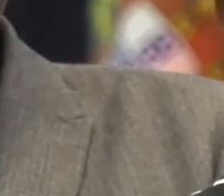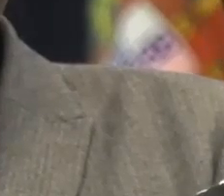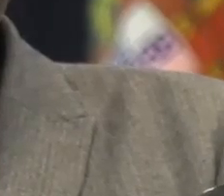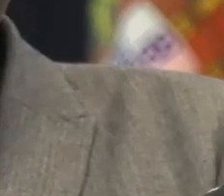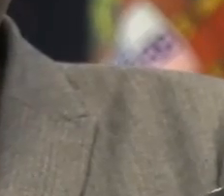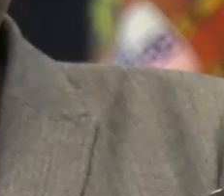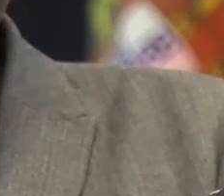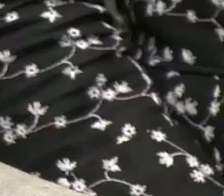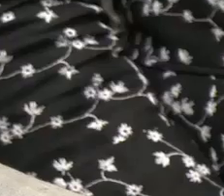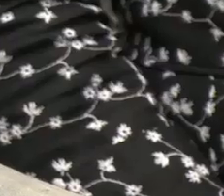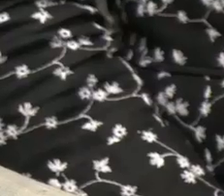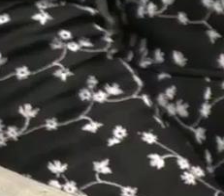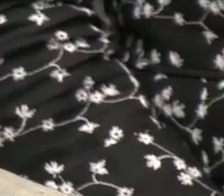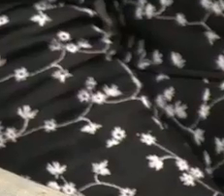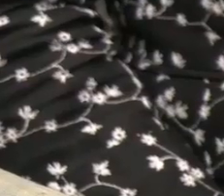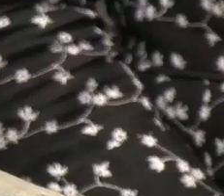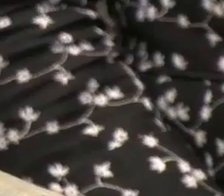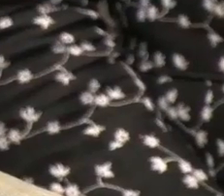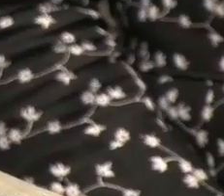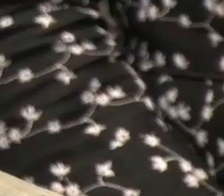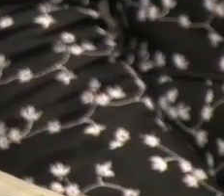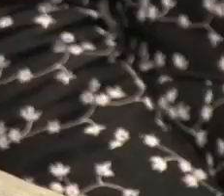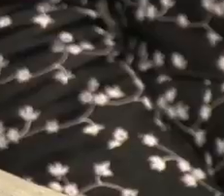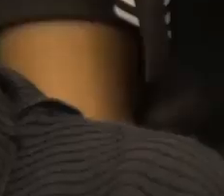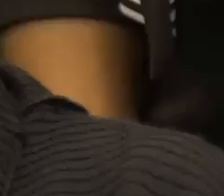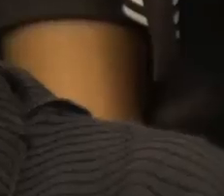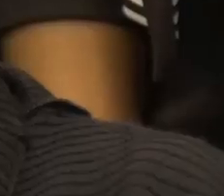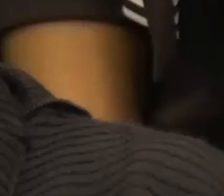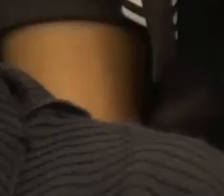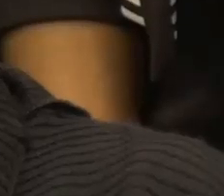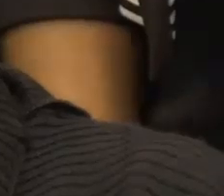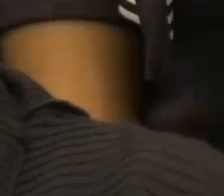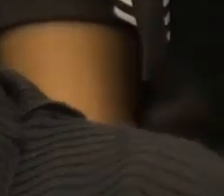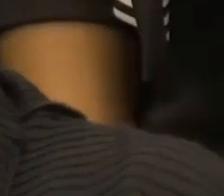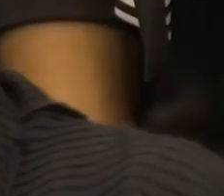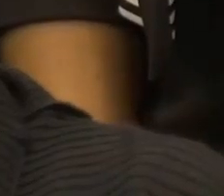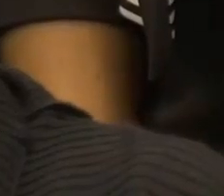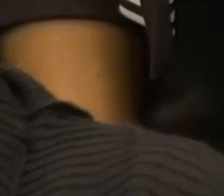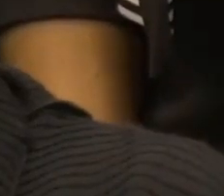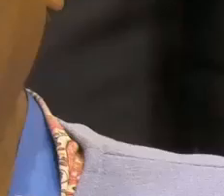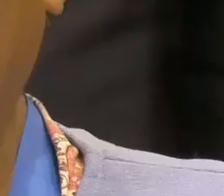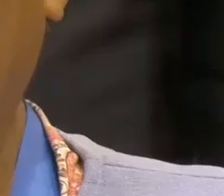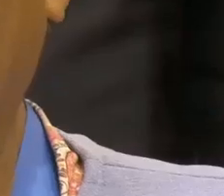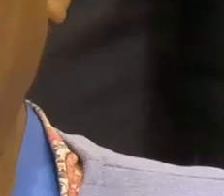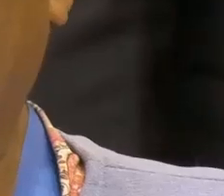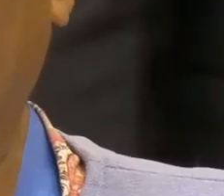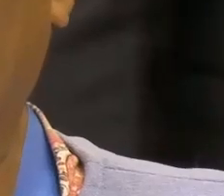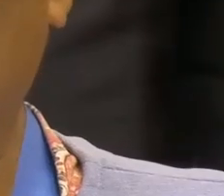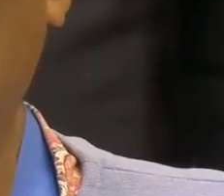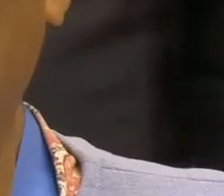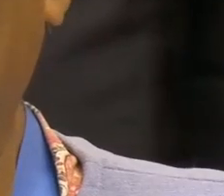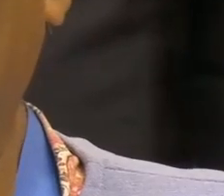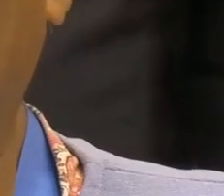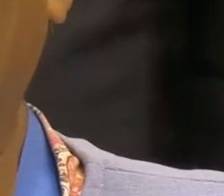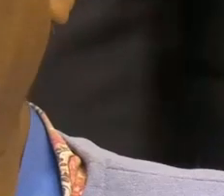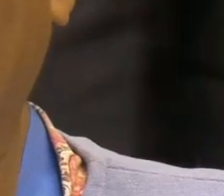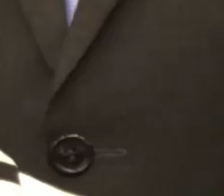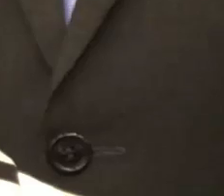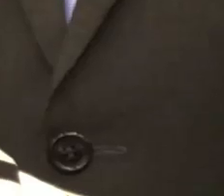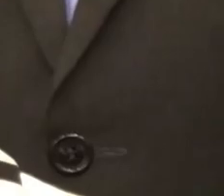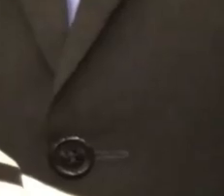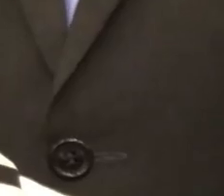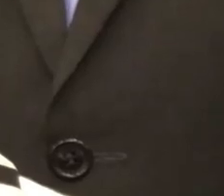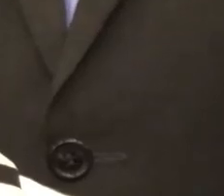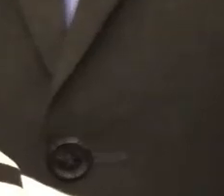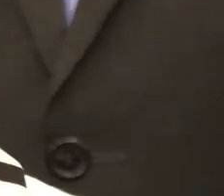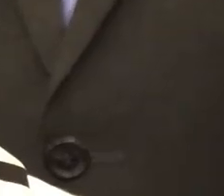Caribe, gracias a la organización del Ministerio de Educación de Bolivia y la Oficina Regional de Educación para América Latina y el Caribe,